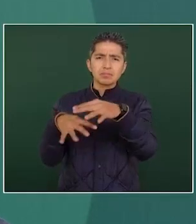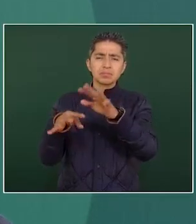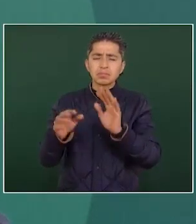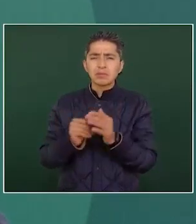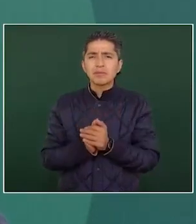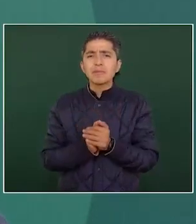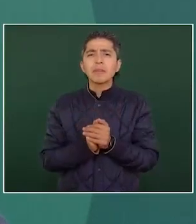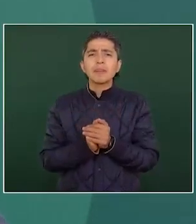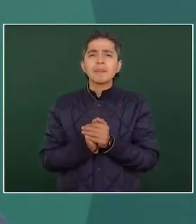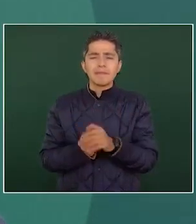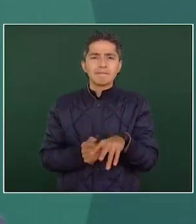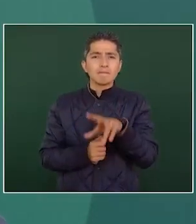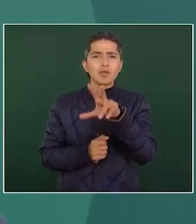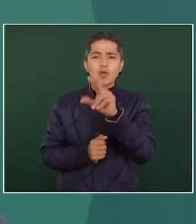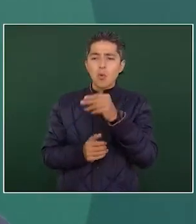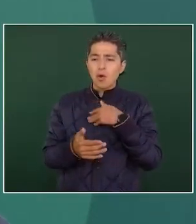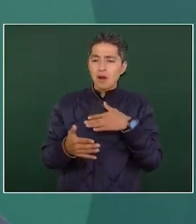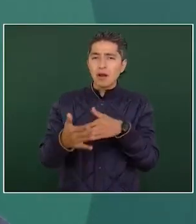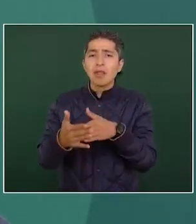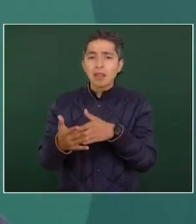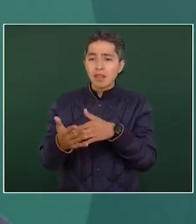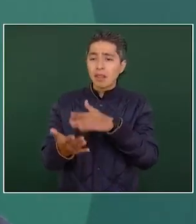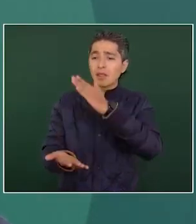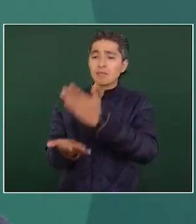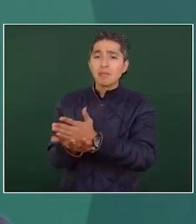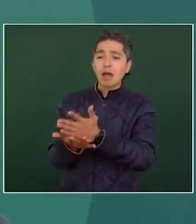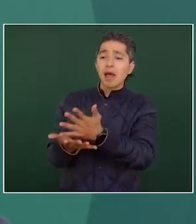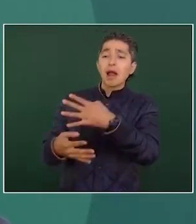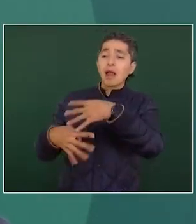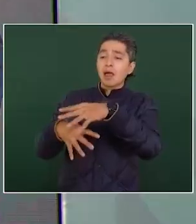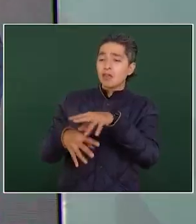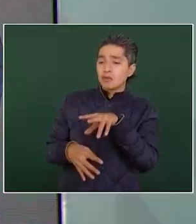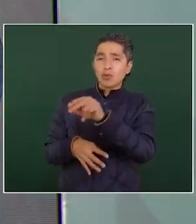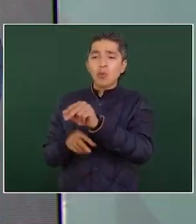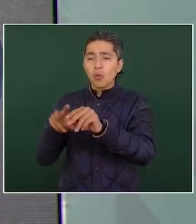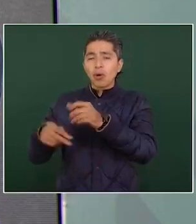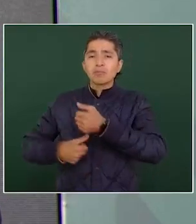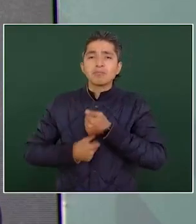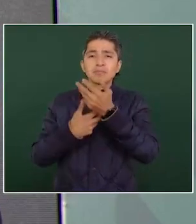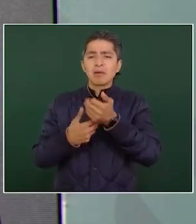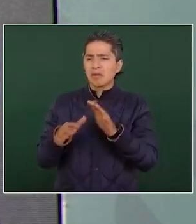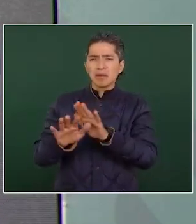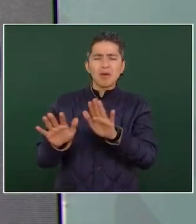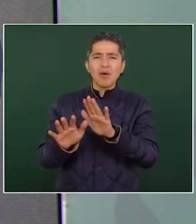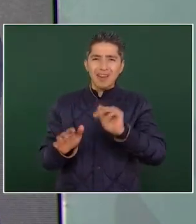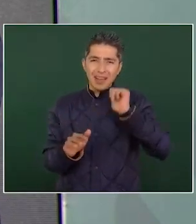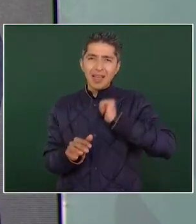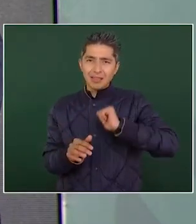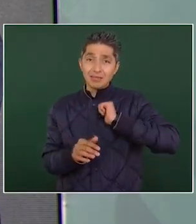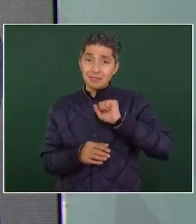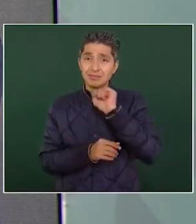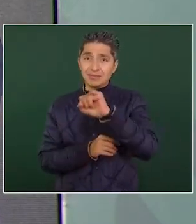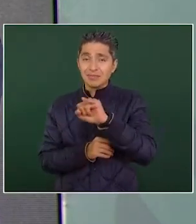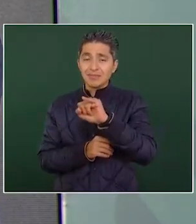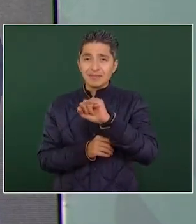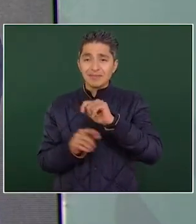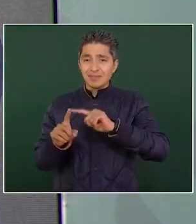no se limita la libertad de manifestación, de expresión, como era antes.